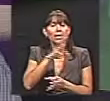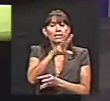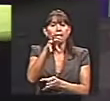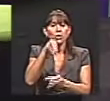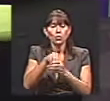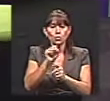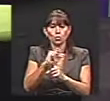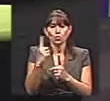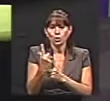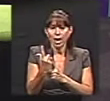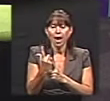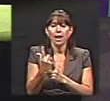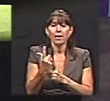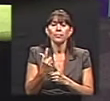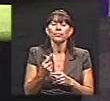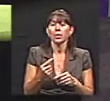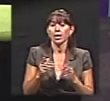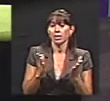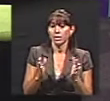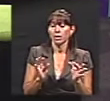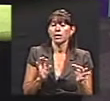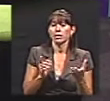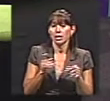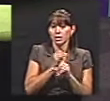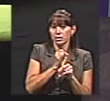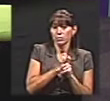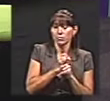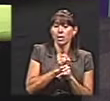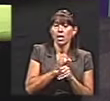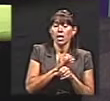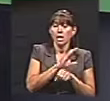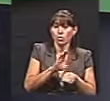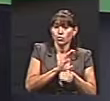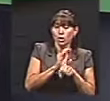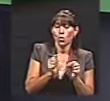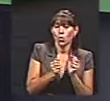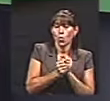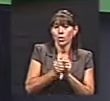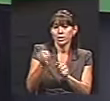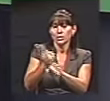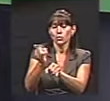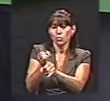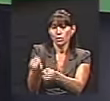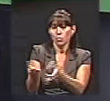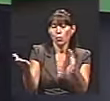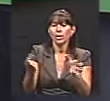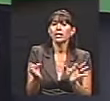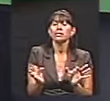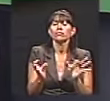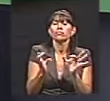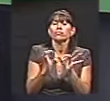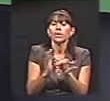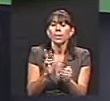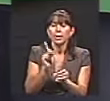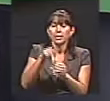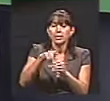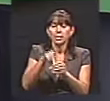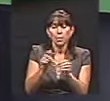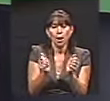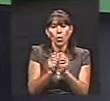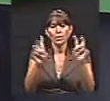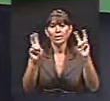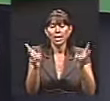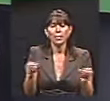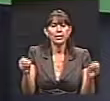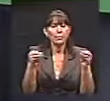social, participa en coordinación con otras entidades del Estado, abordando sobre todo los temas que son de más